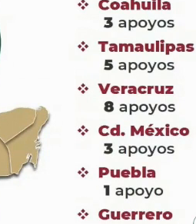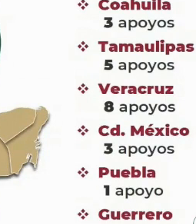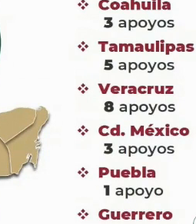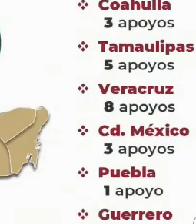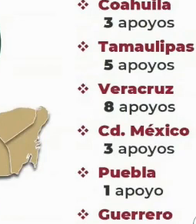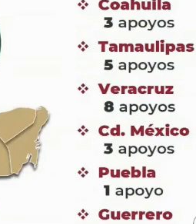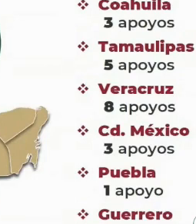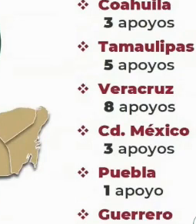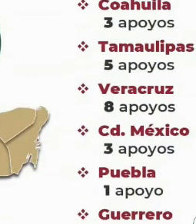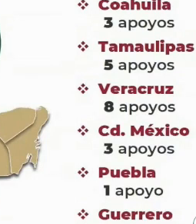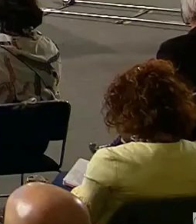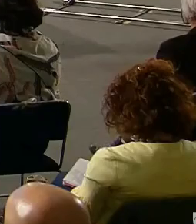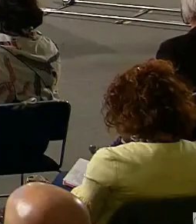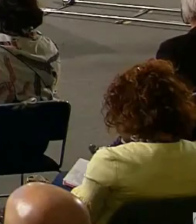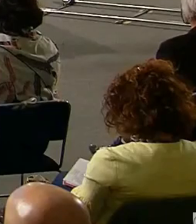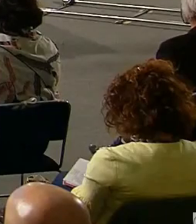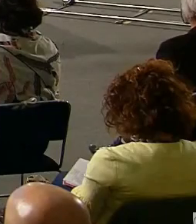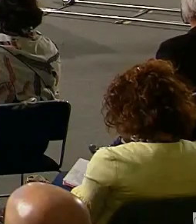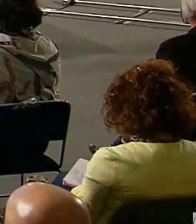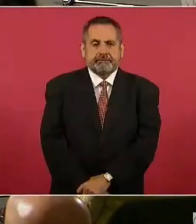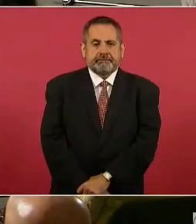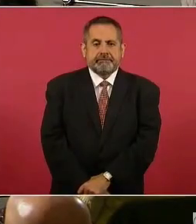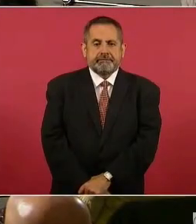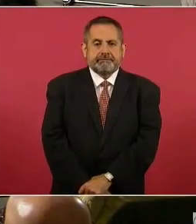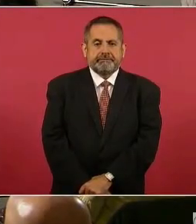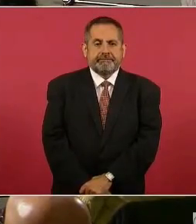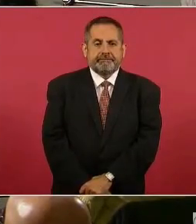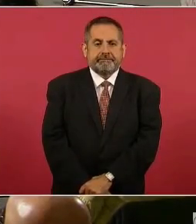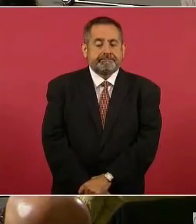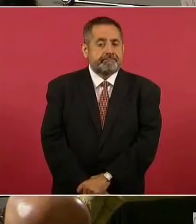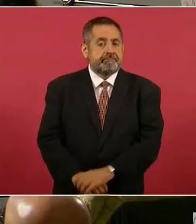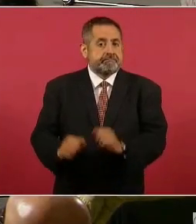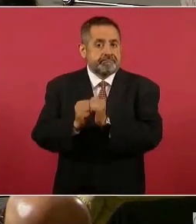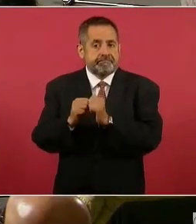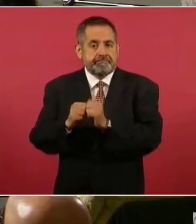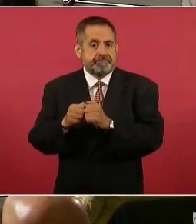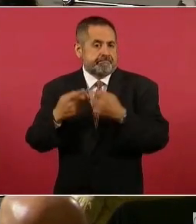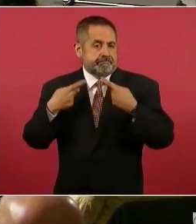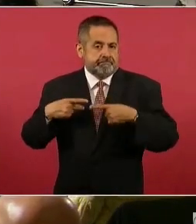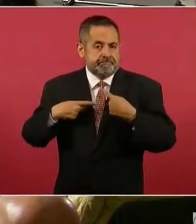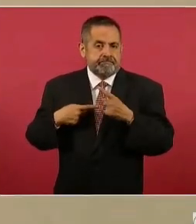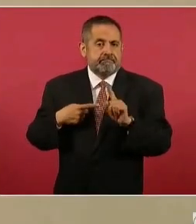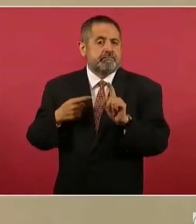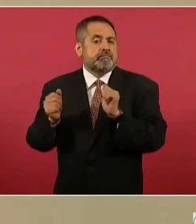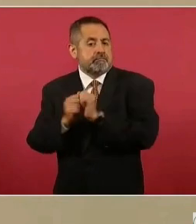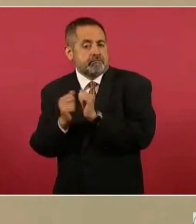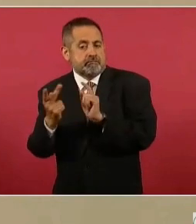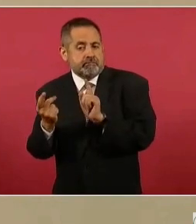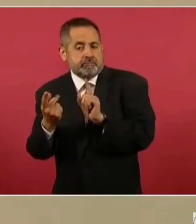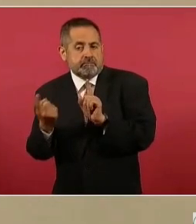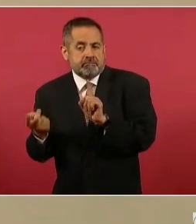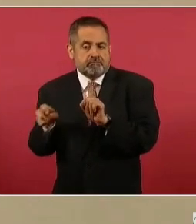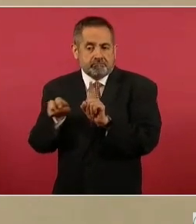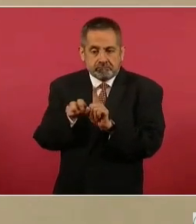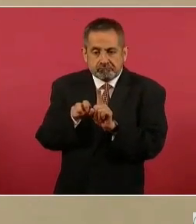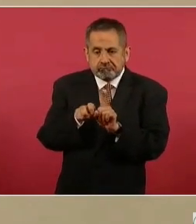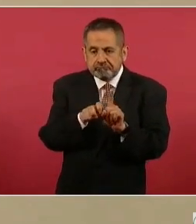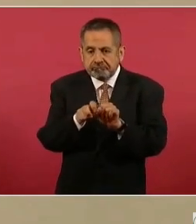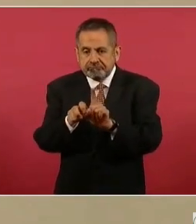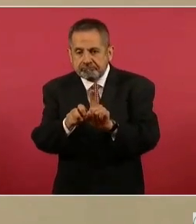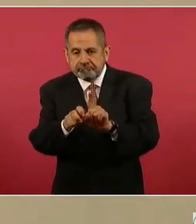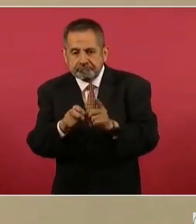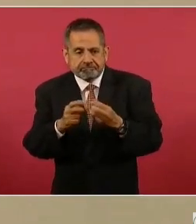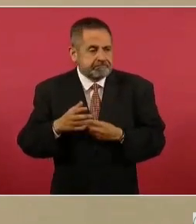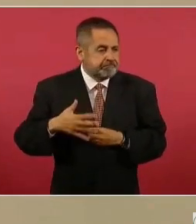y el empleo de binomios cunningham de binomios canófilos para la búsqueda de personas desaparecidas